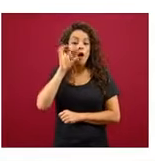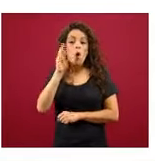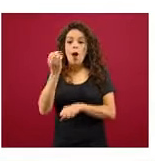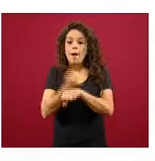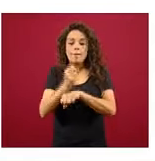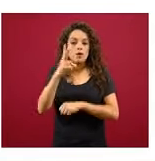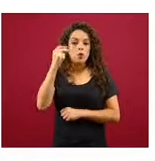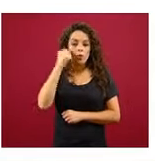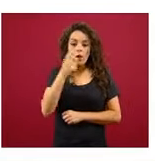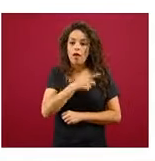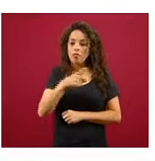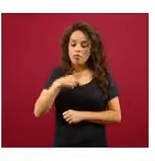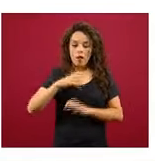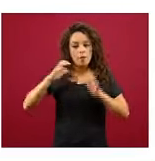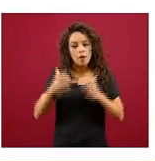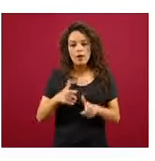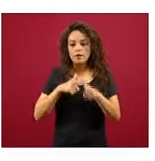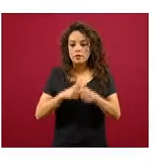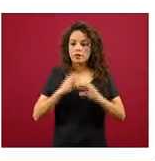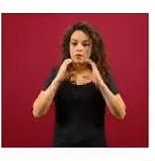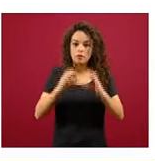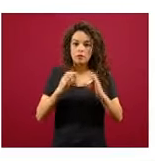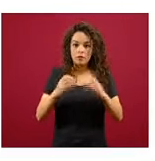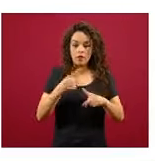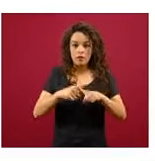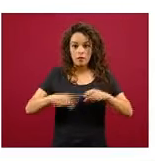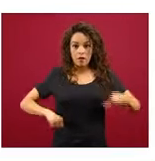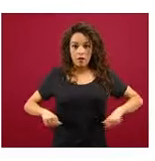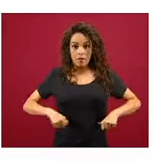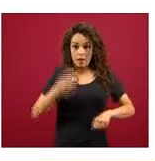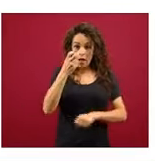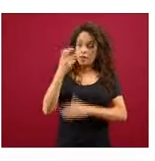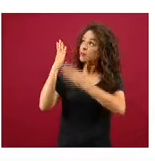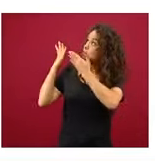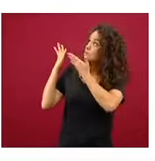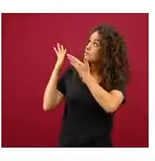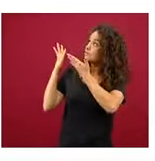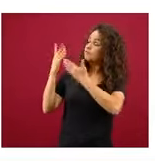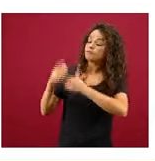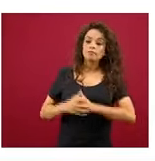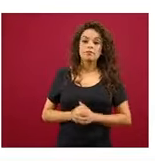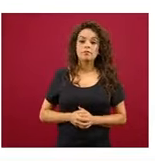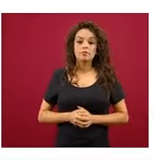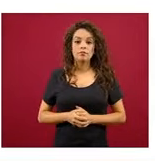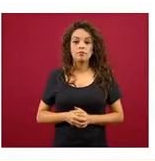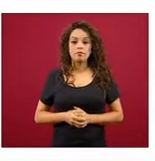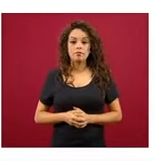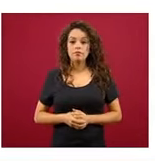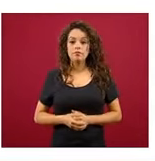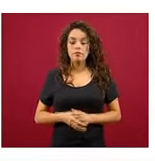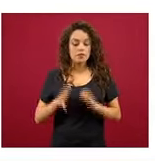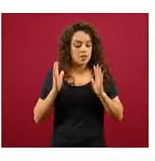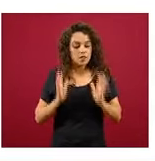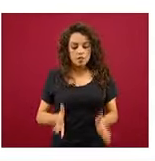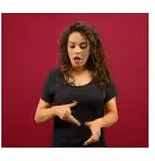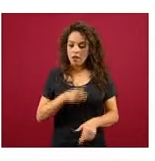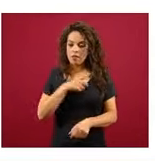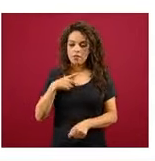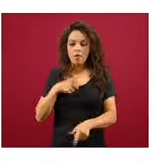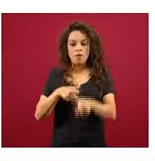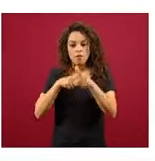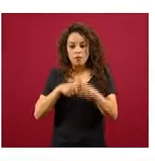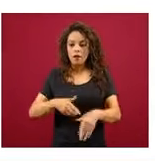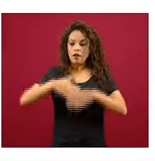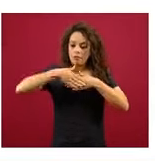promoviendo como actividades que debemos de adoptar a partir de ya y de aquí en adelante, y que vengan ahora a